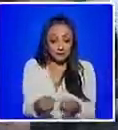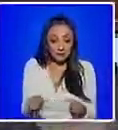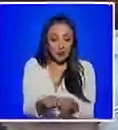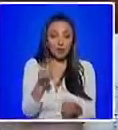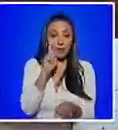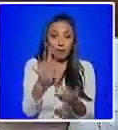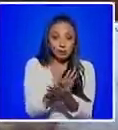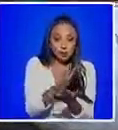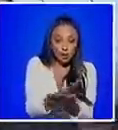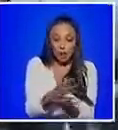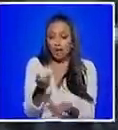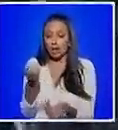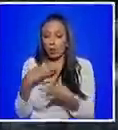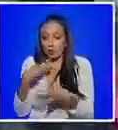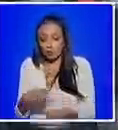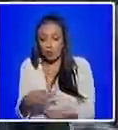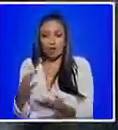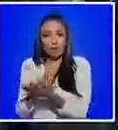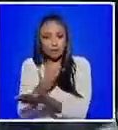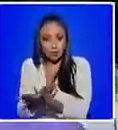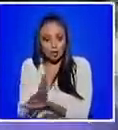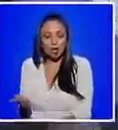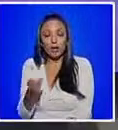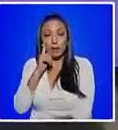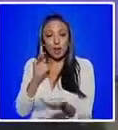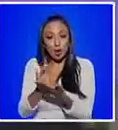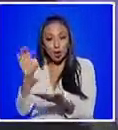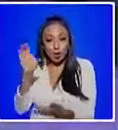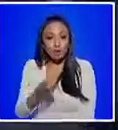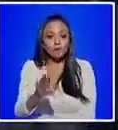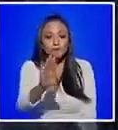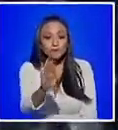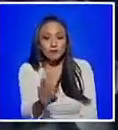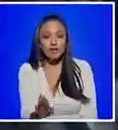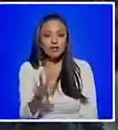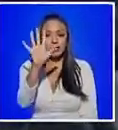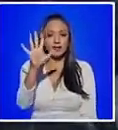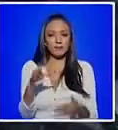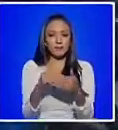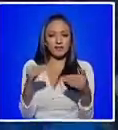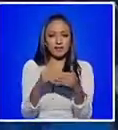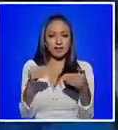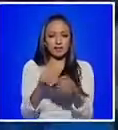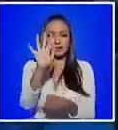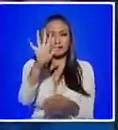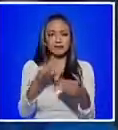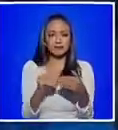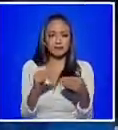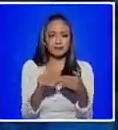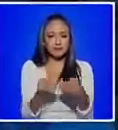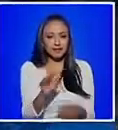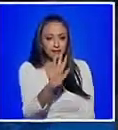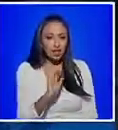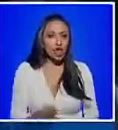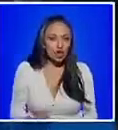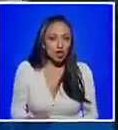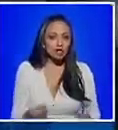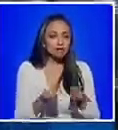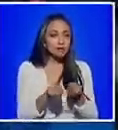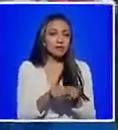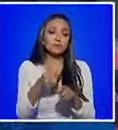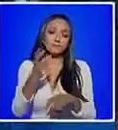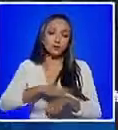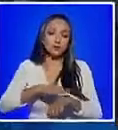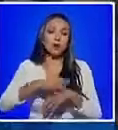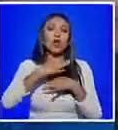zapatitos de escolares, uniformes de escolares, porque este por la pandemia... ¿Este cogió, por ejemplo? Este, $5 nuevito, vea. $5, ¿por la pandemia qué? Por la